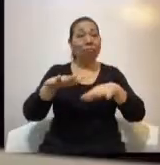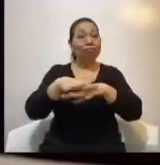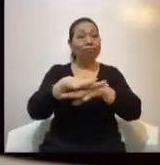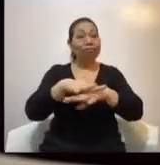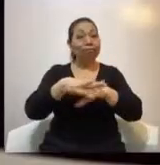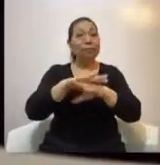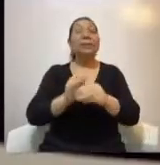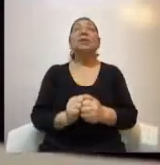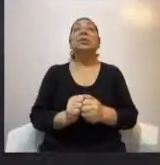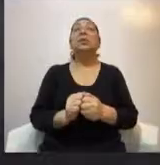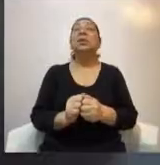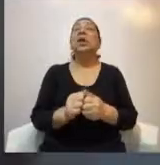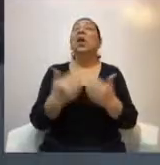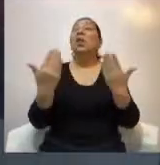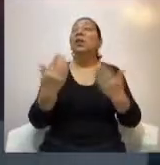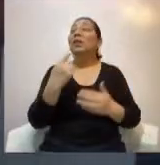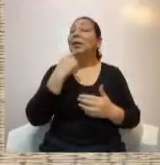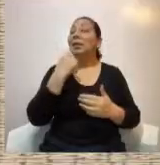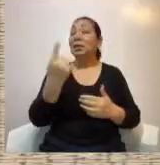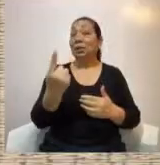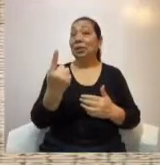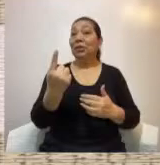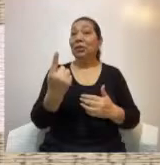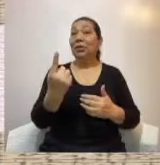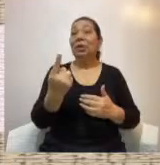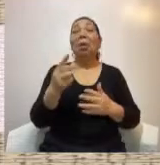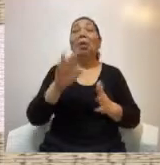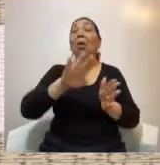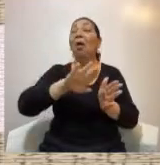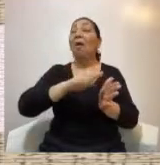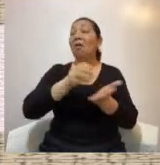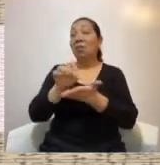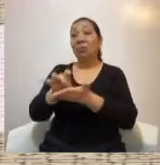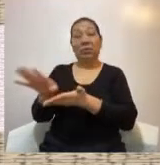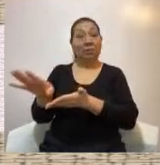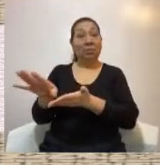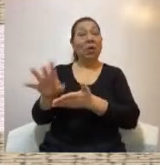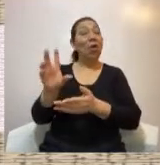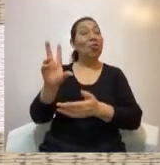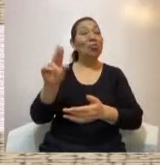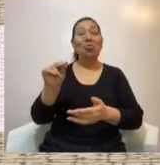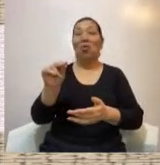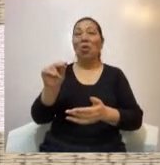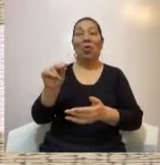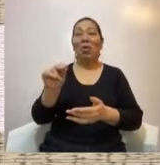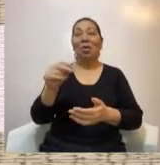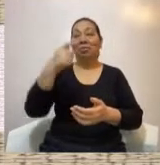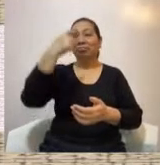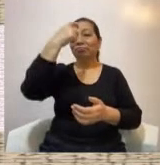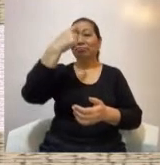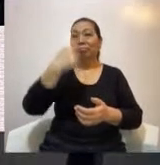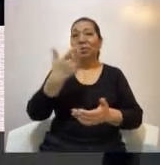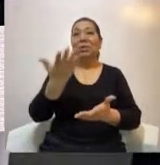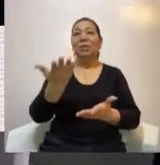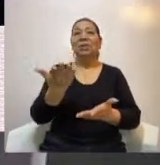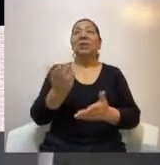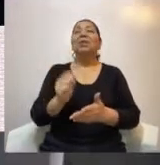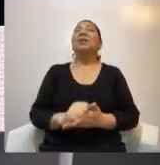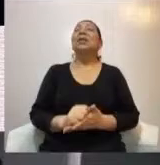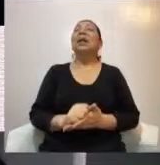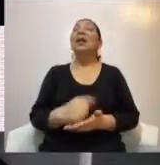resolución administrativa en la que se invocaba como causal de su baja la inaptitud psicofísica de